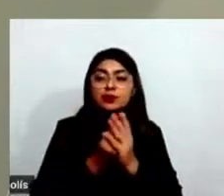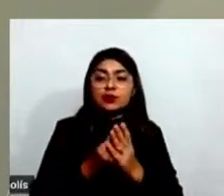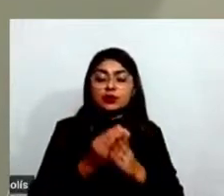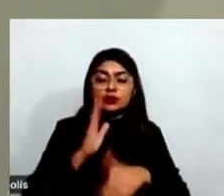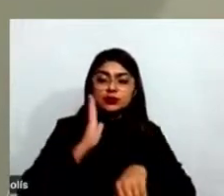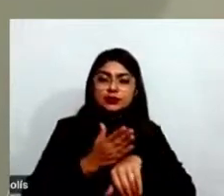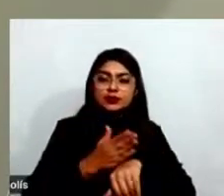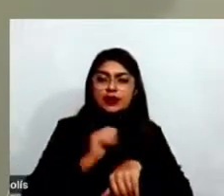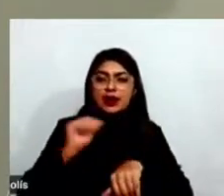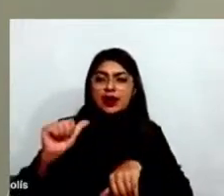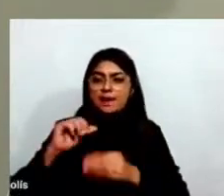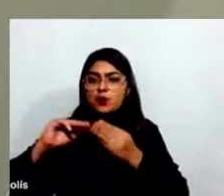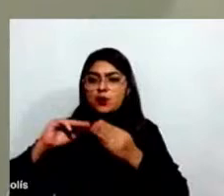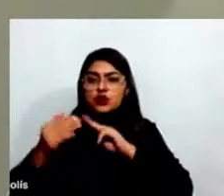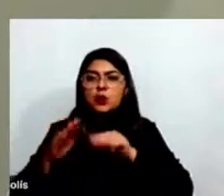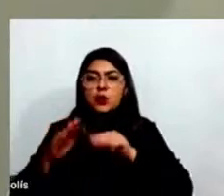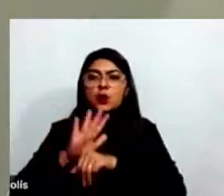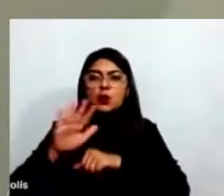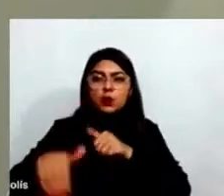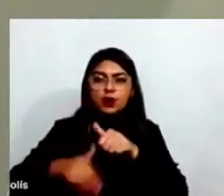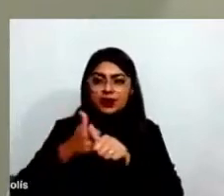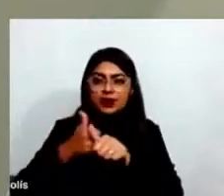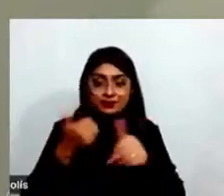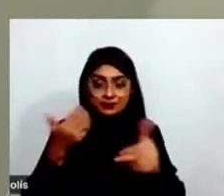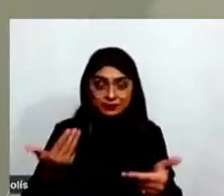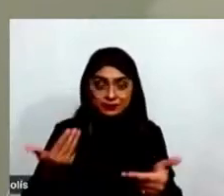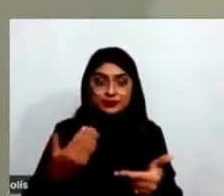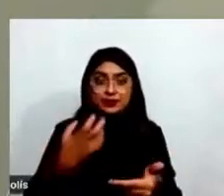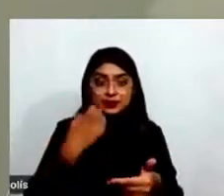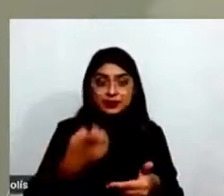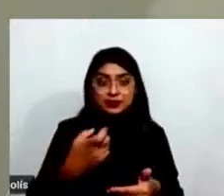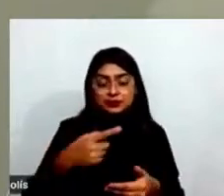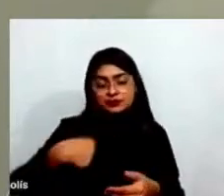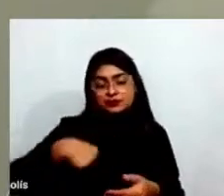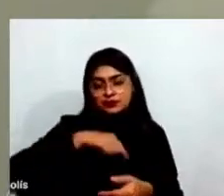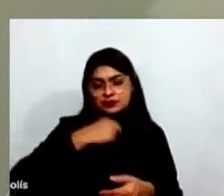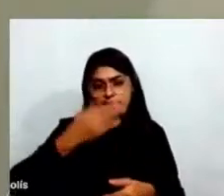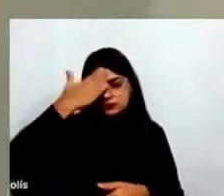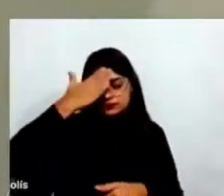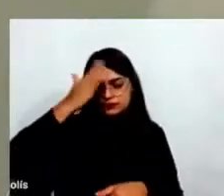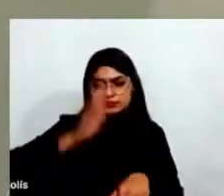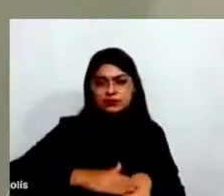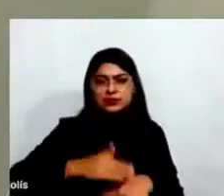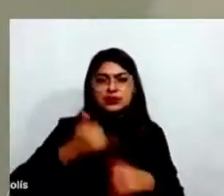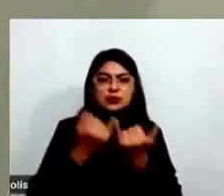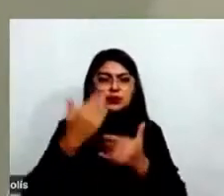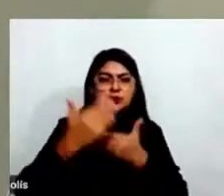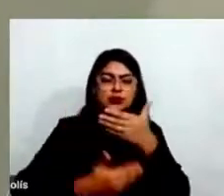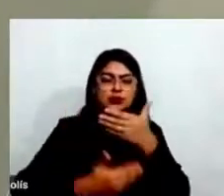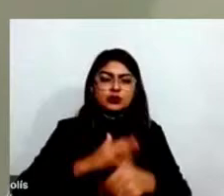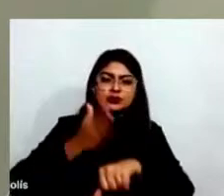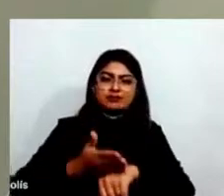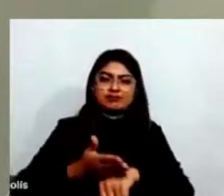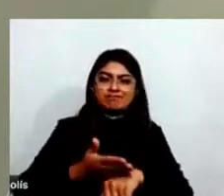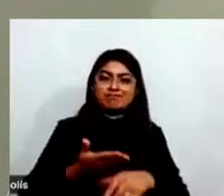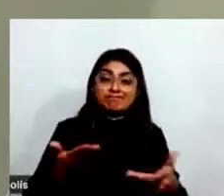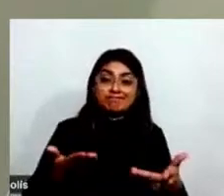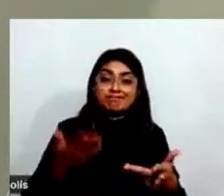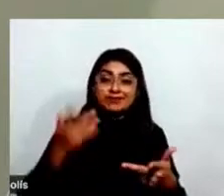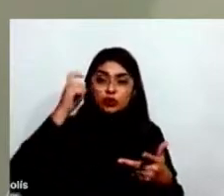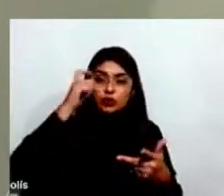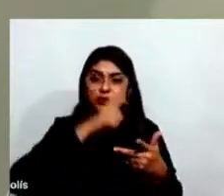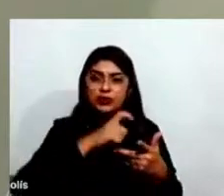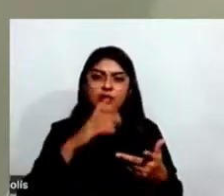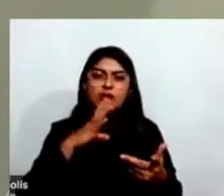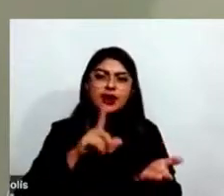Y recordemos que también los procesos disciplinarios son complejos, se intervienen varias instancias, hay varias